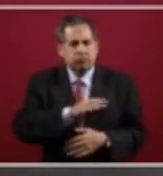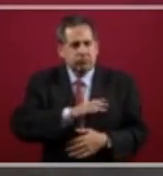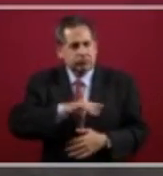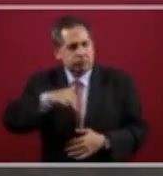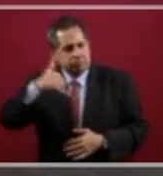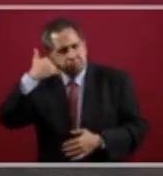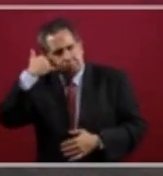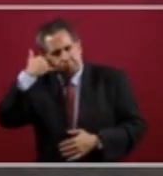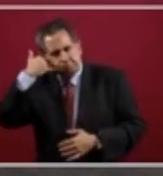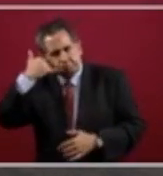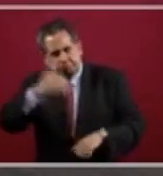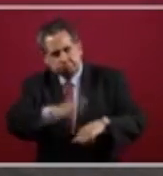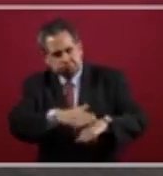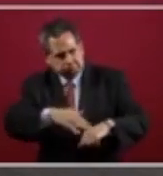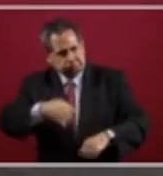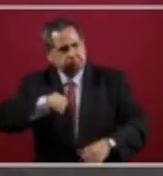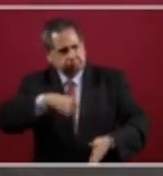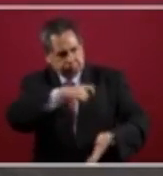teléfono,